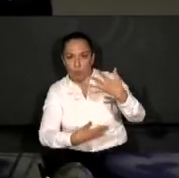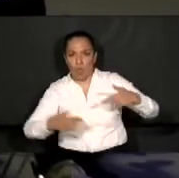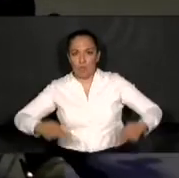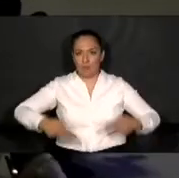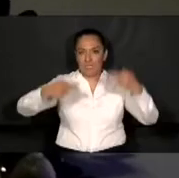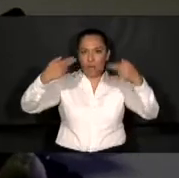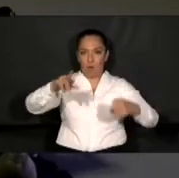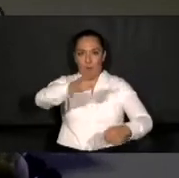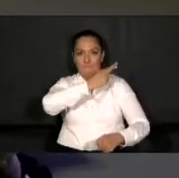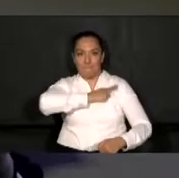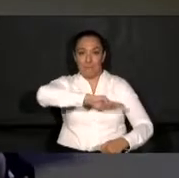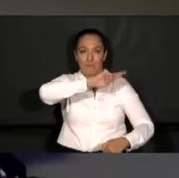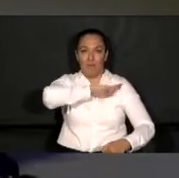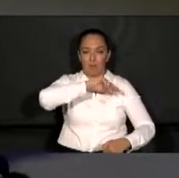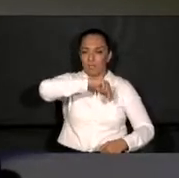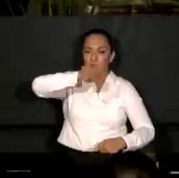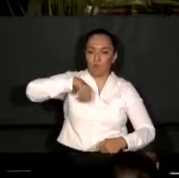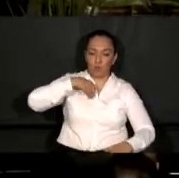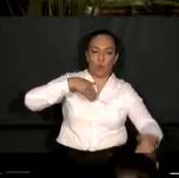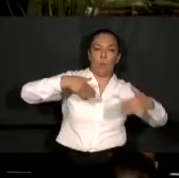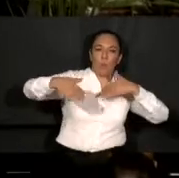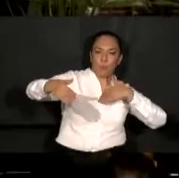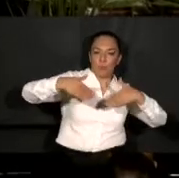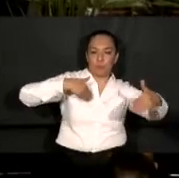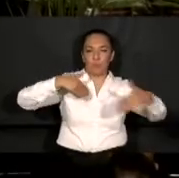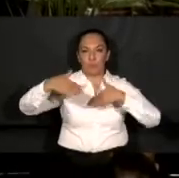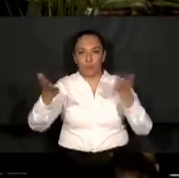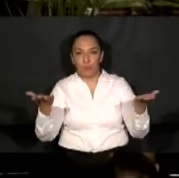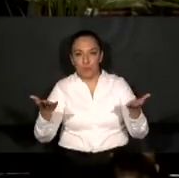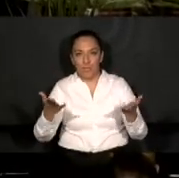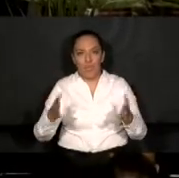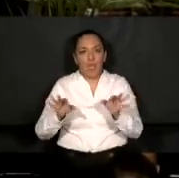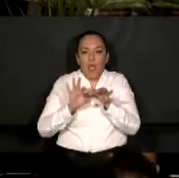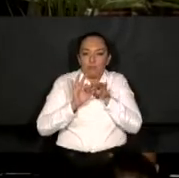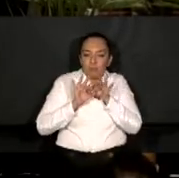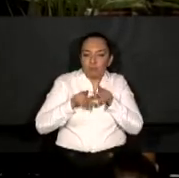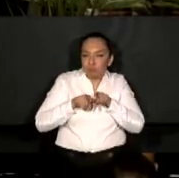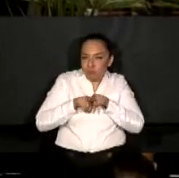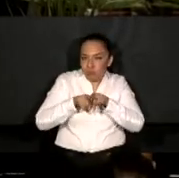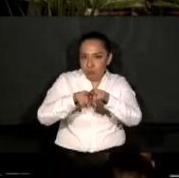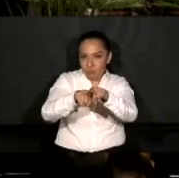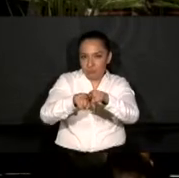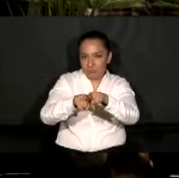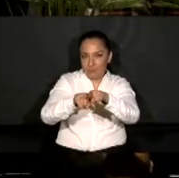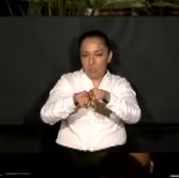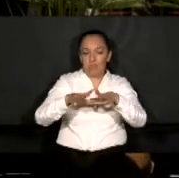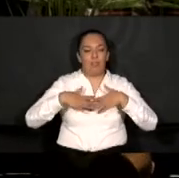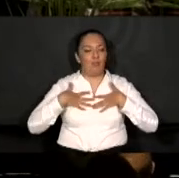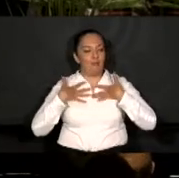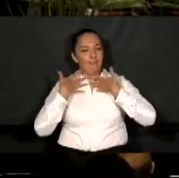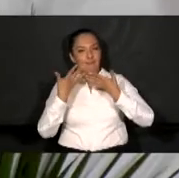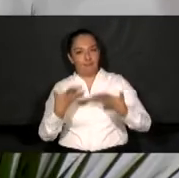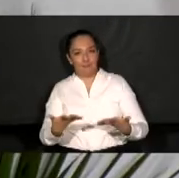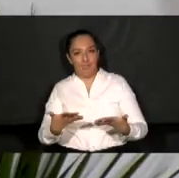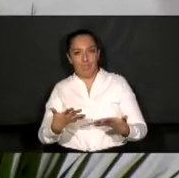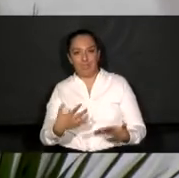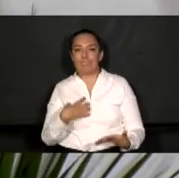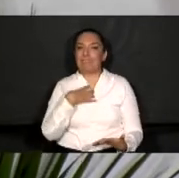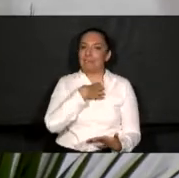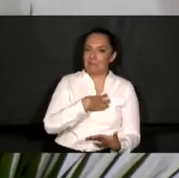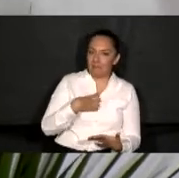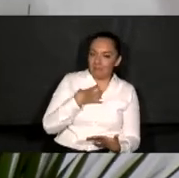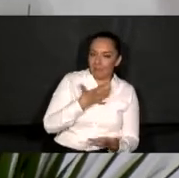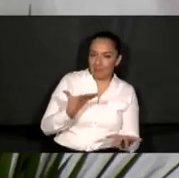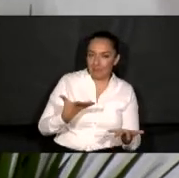a caminar a lo largo de este nuevo gobierno con mucha confianza y con mucho entusiasmo. Quiero agradecer también a